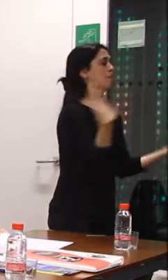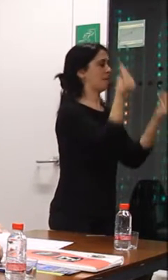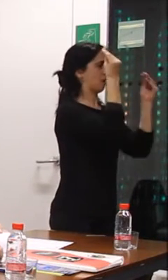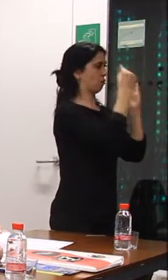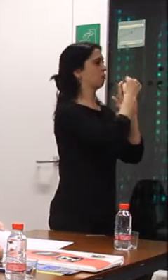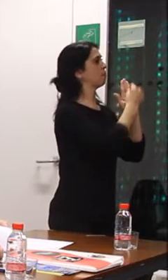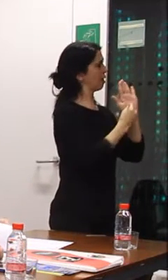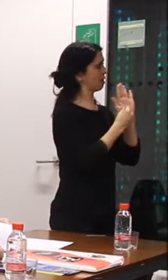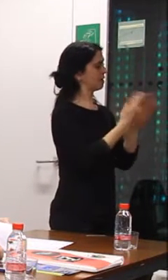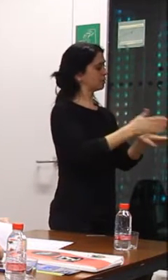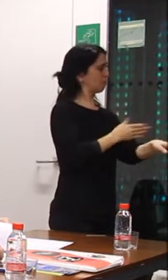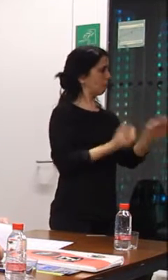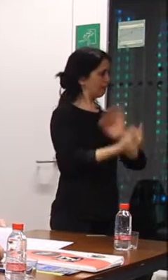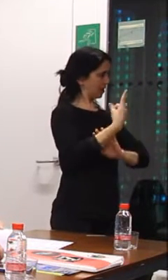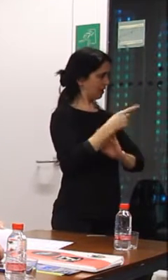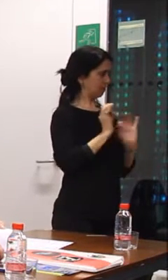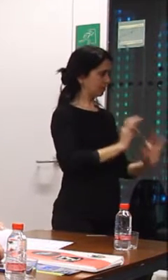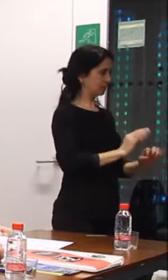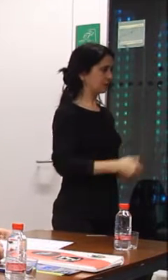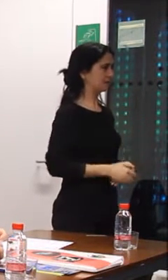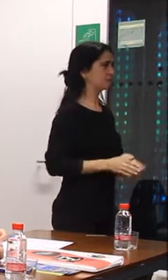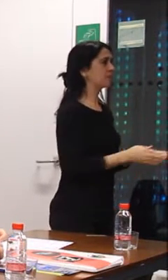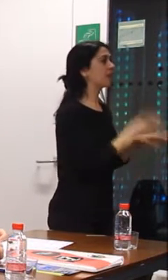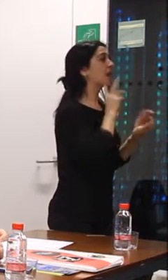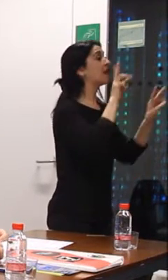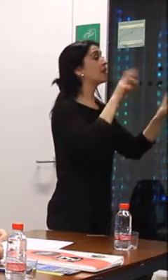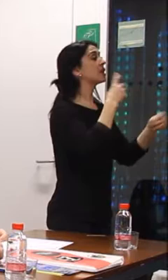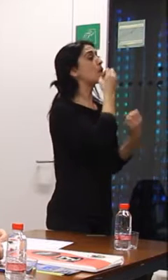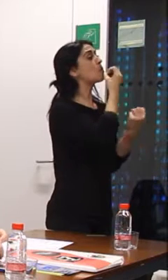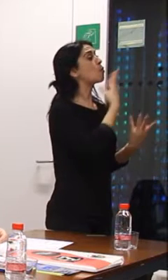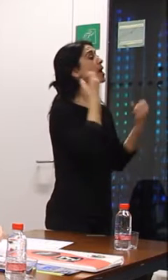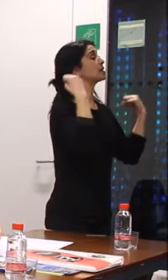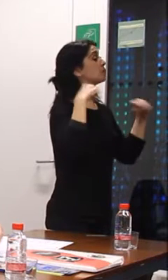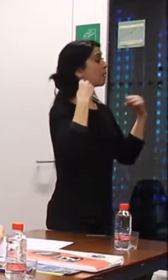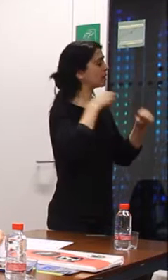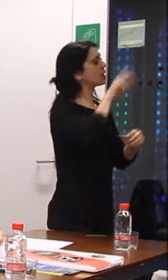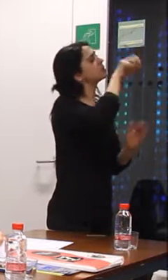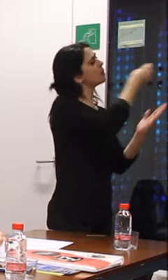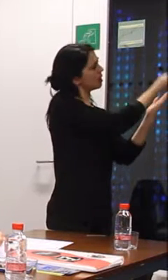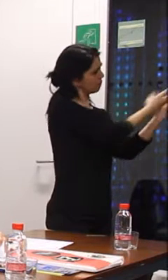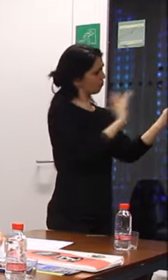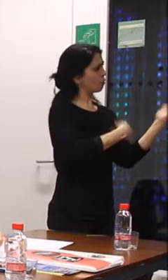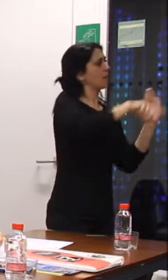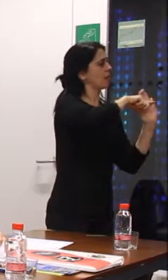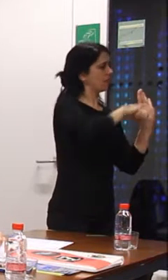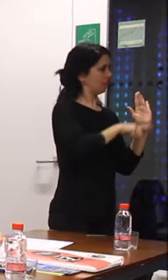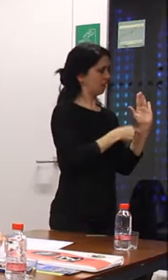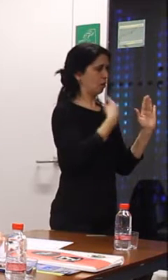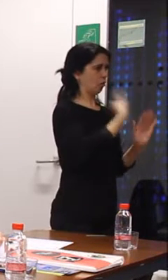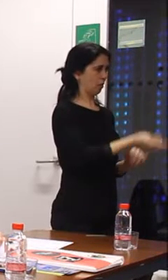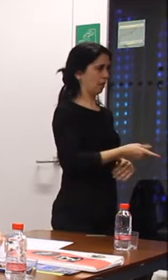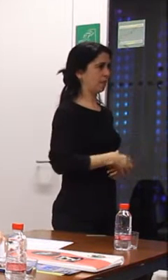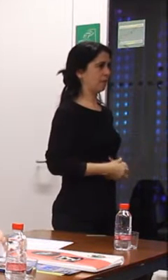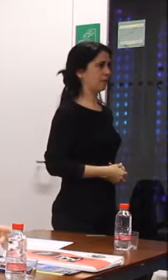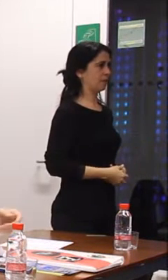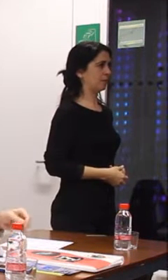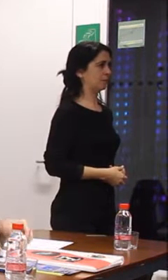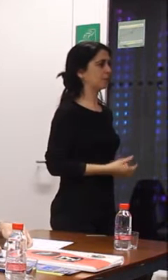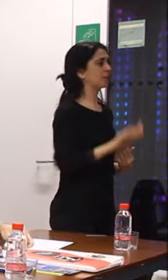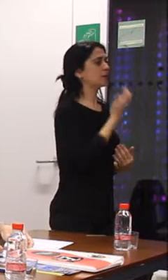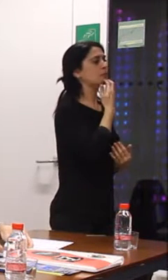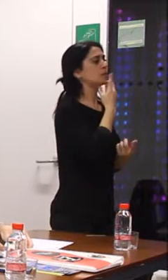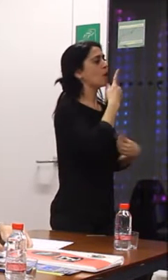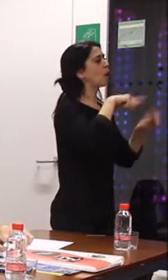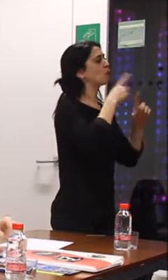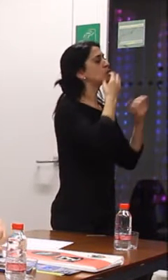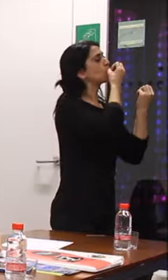de las... con respecto a buenas prácticas, pues también recogemos en el informe pues una serie de buenas